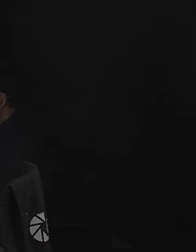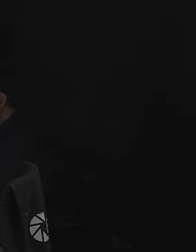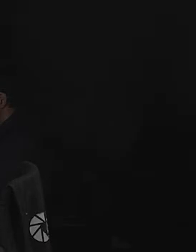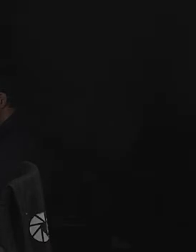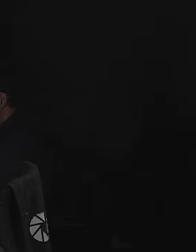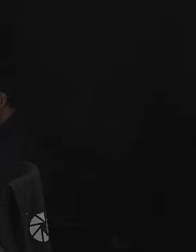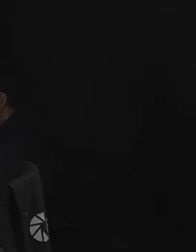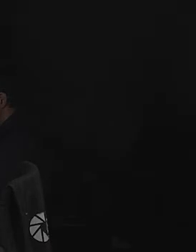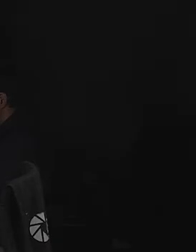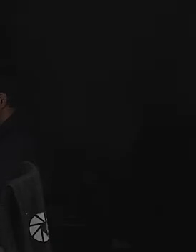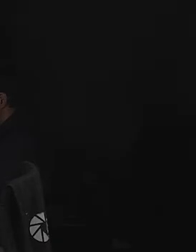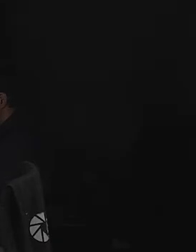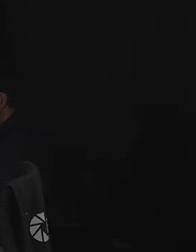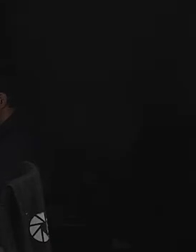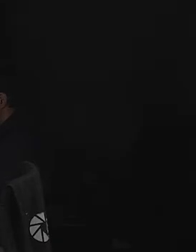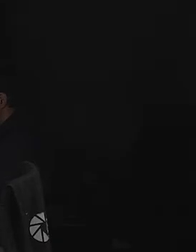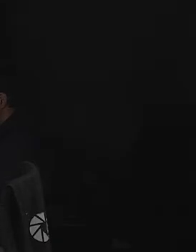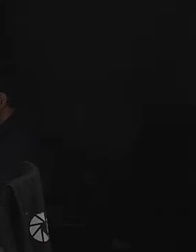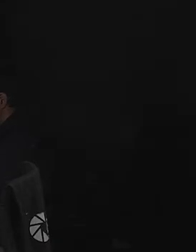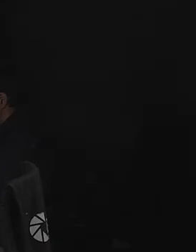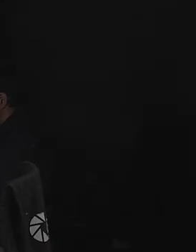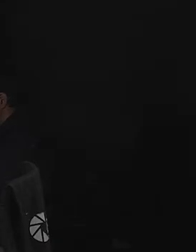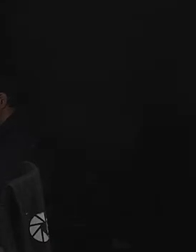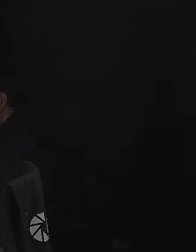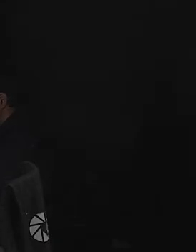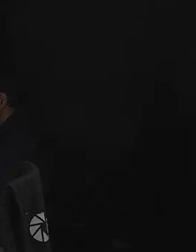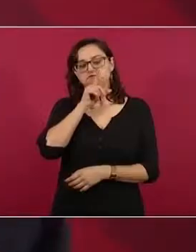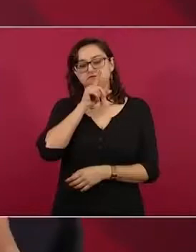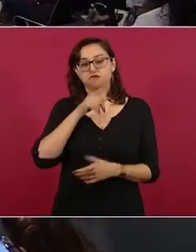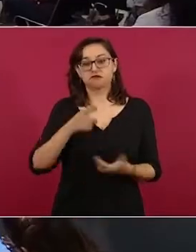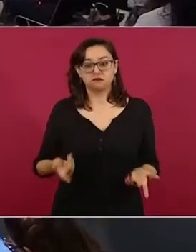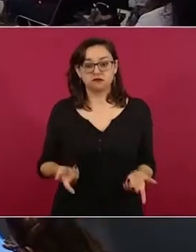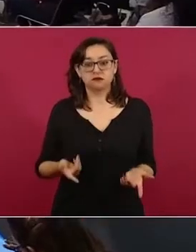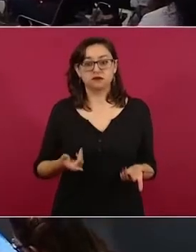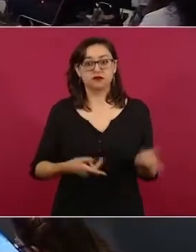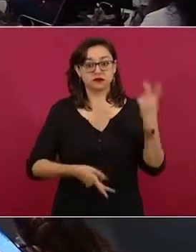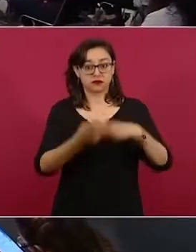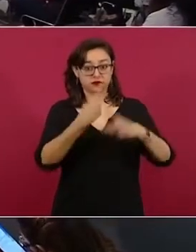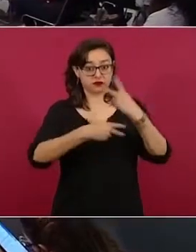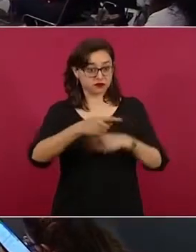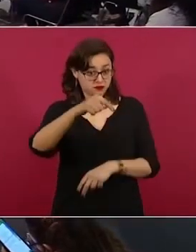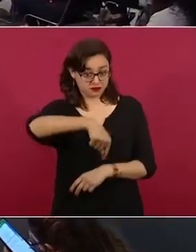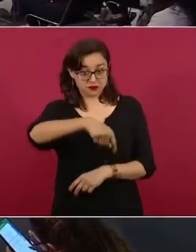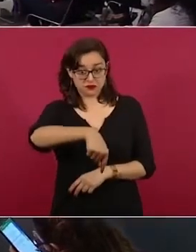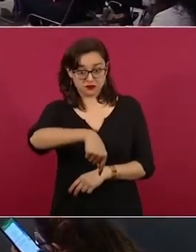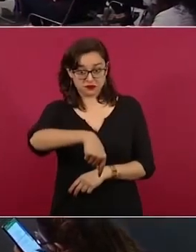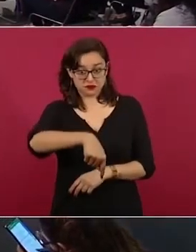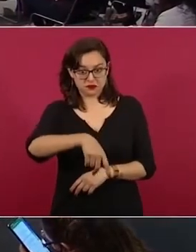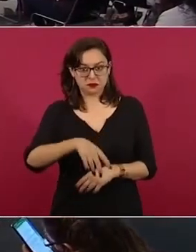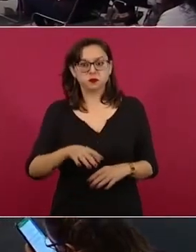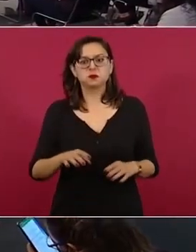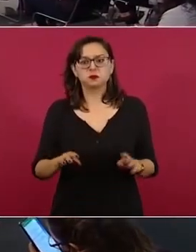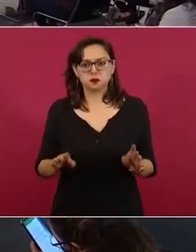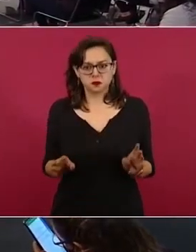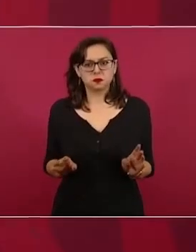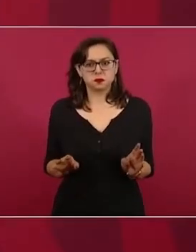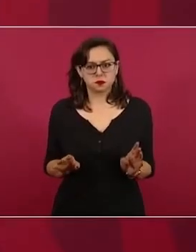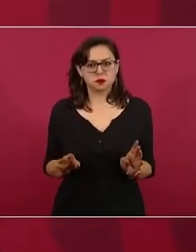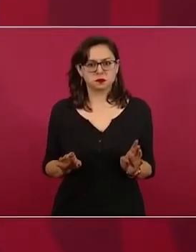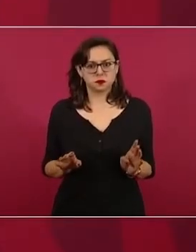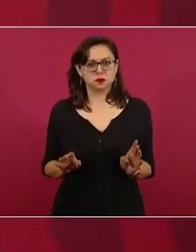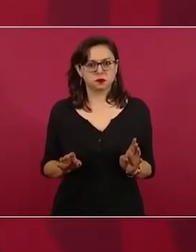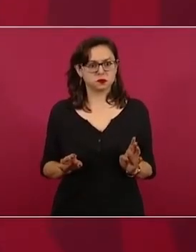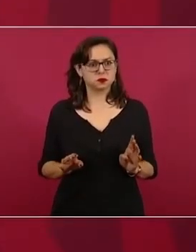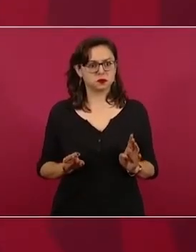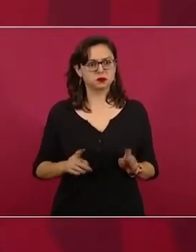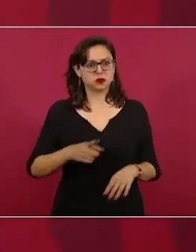Luego de que integrantes del movimiento Sélvame del Tren aceptaran la invitación del presidente Andrés Manuel López Obrador para platicar sobre el posible impacto